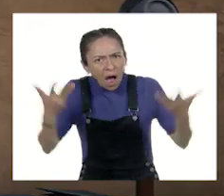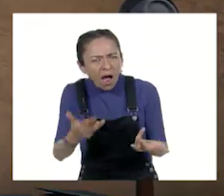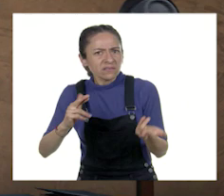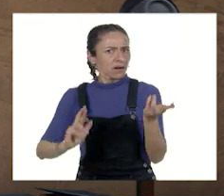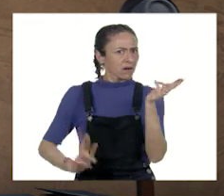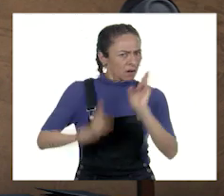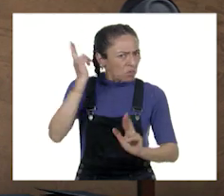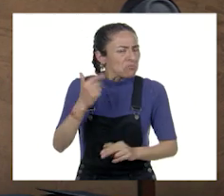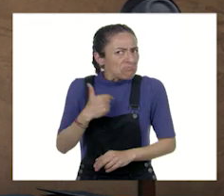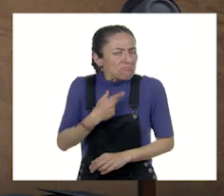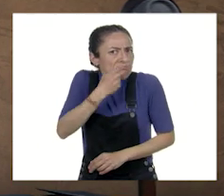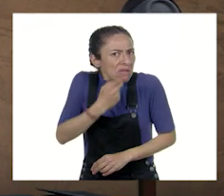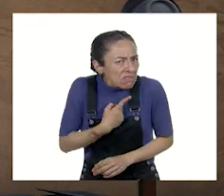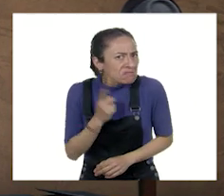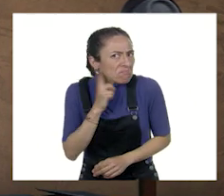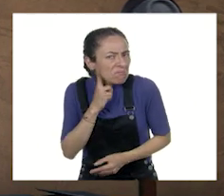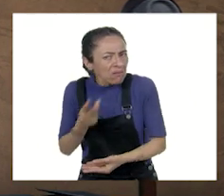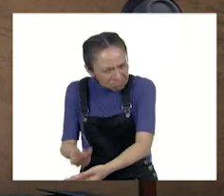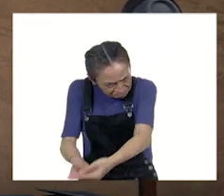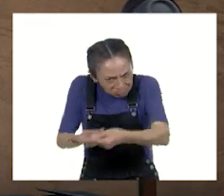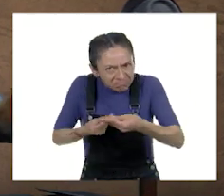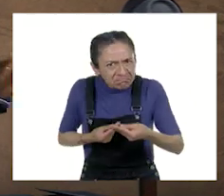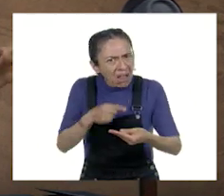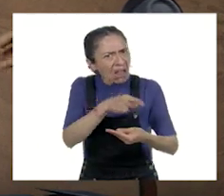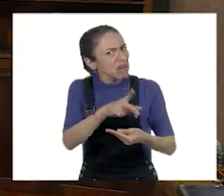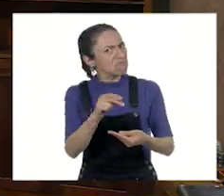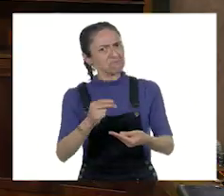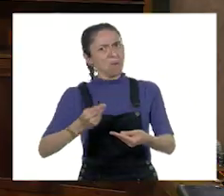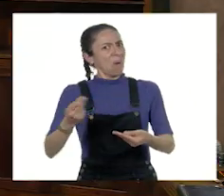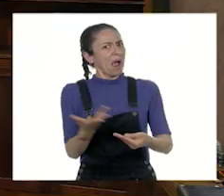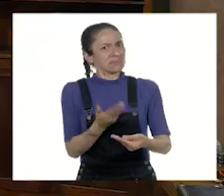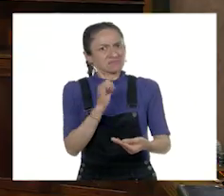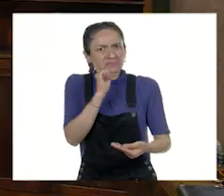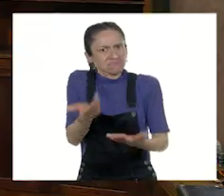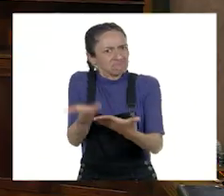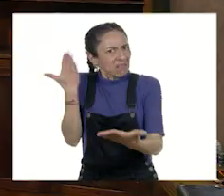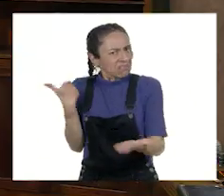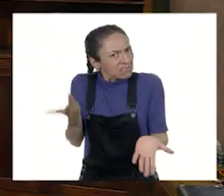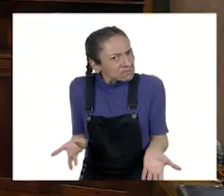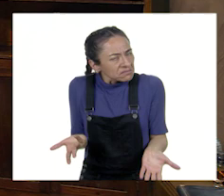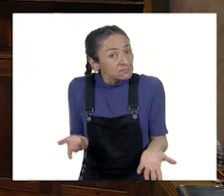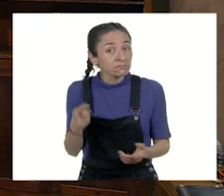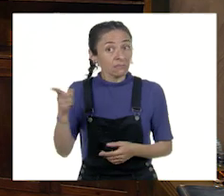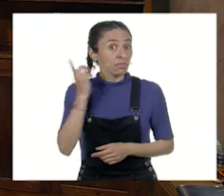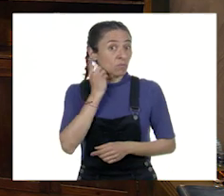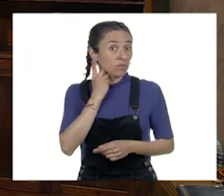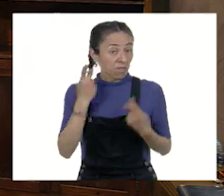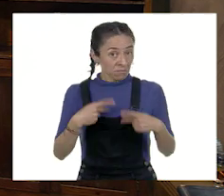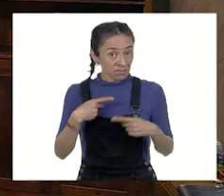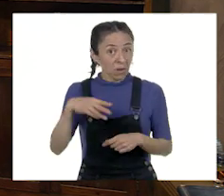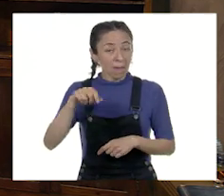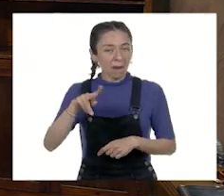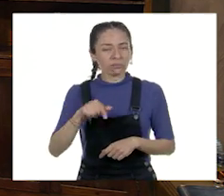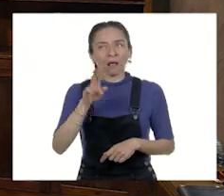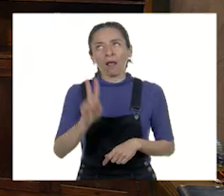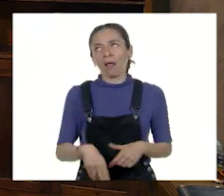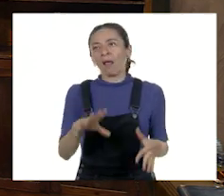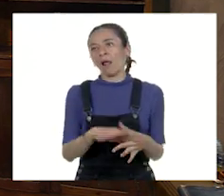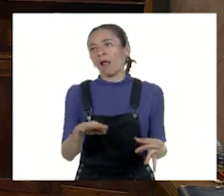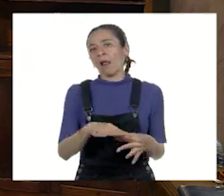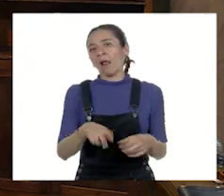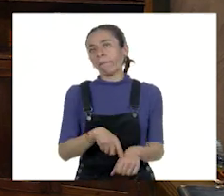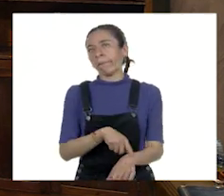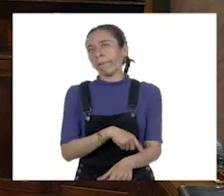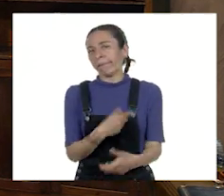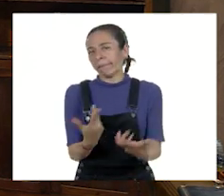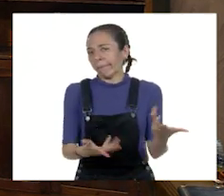los informes que tengo yo, no ha prestado ninguno. El diputado Martí resultó ser más rollo que película. Pero mientras,